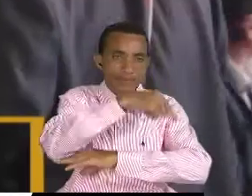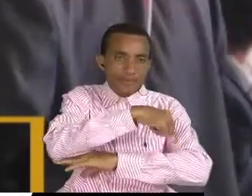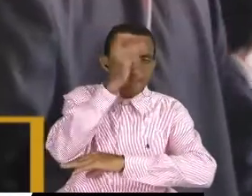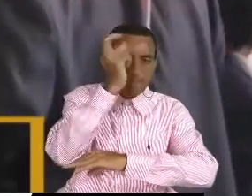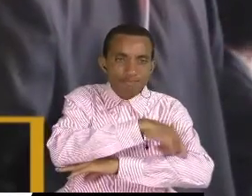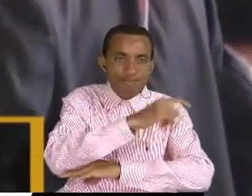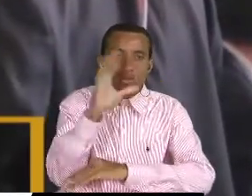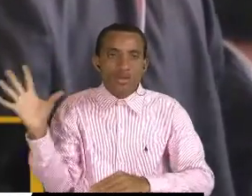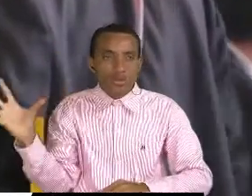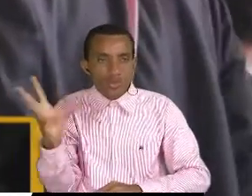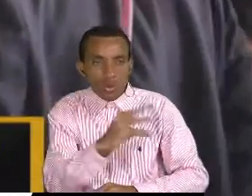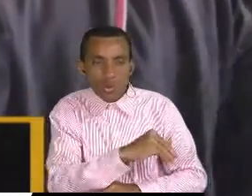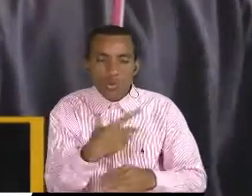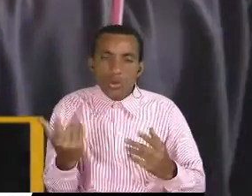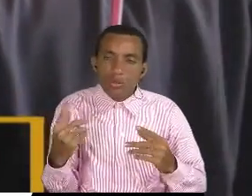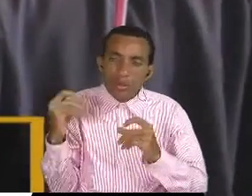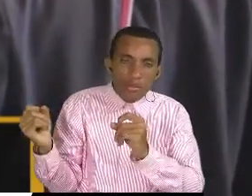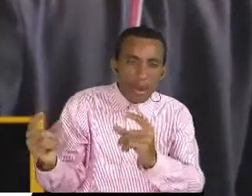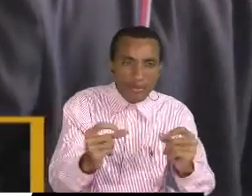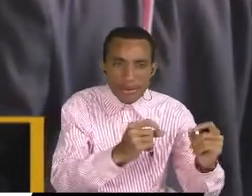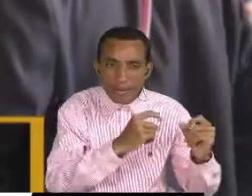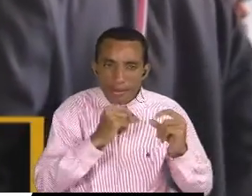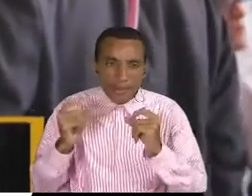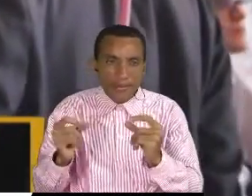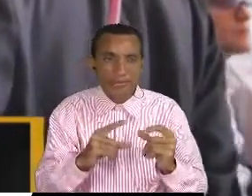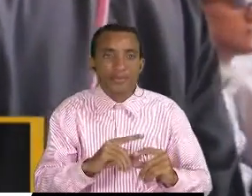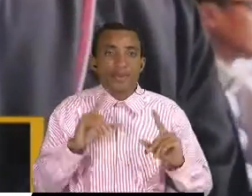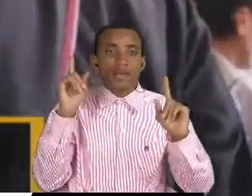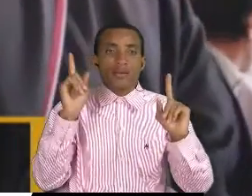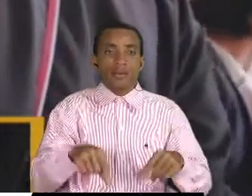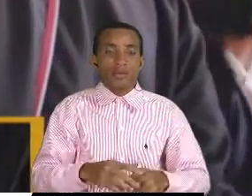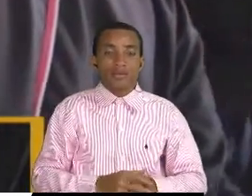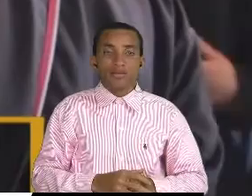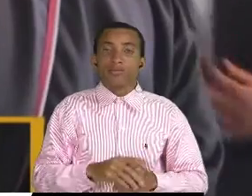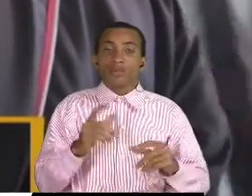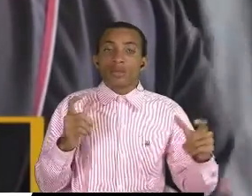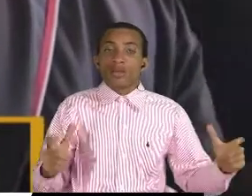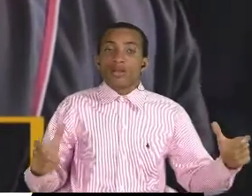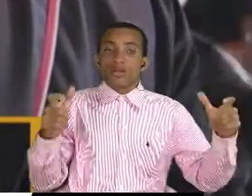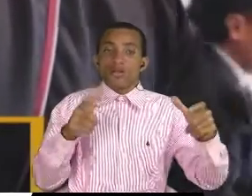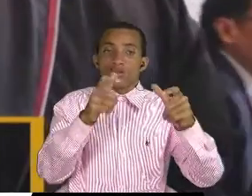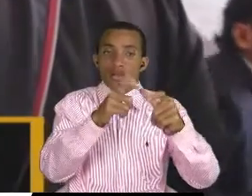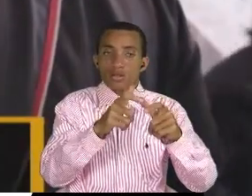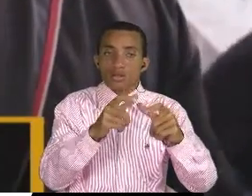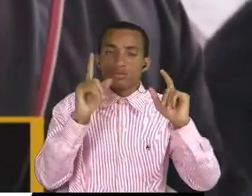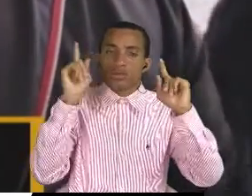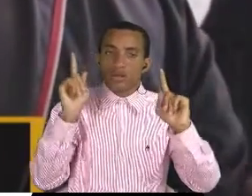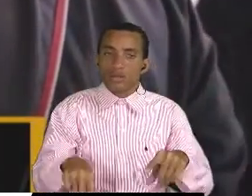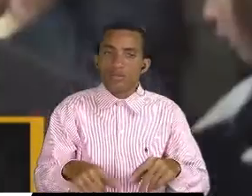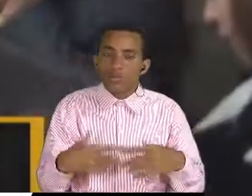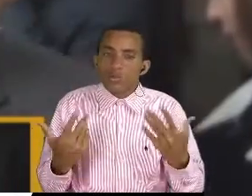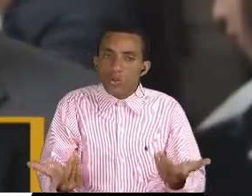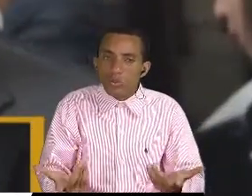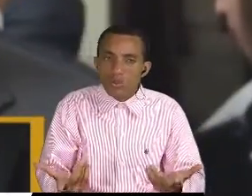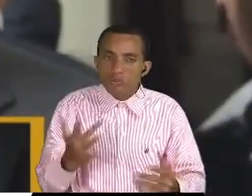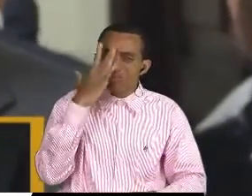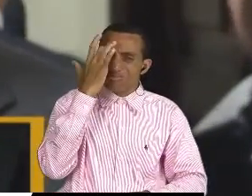los combustibles y sobre todo también que en el Congreso se discuta por el por